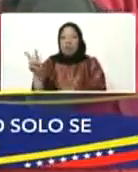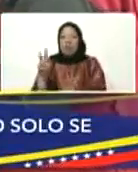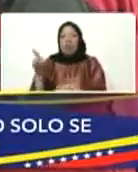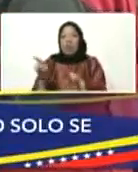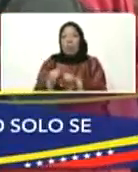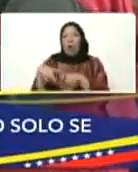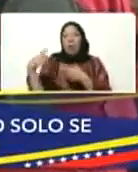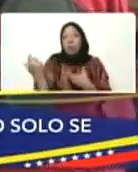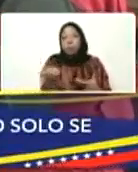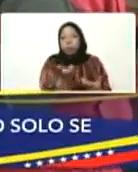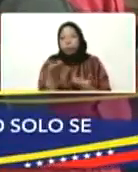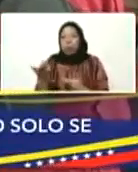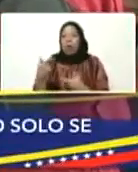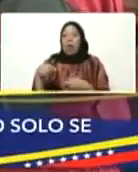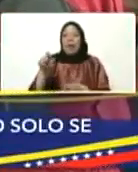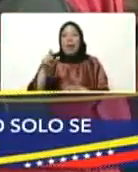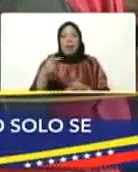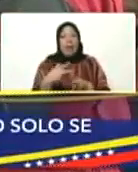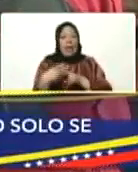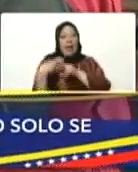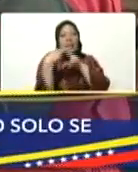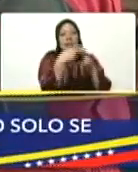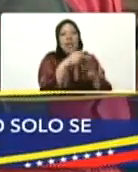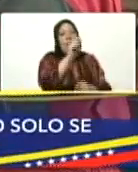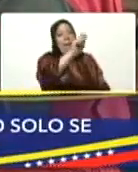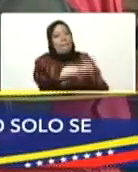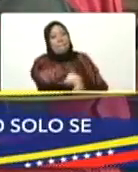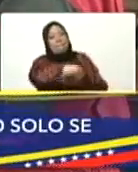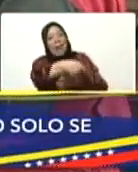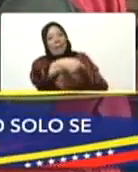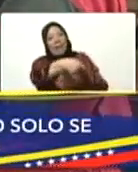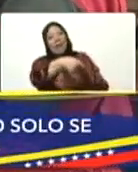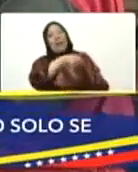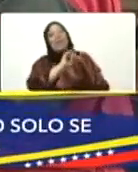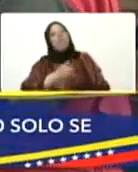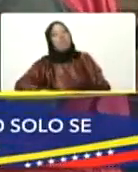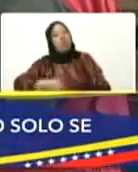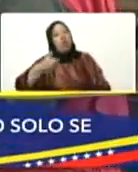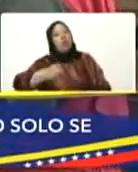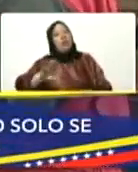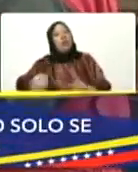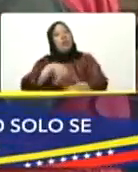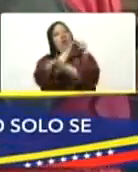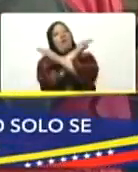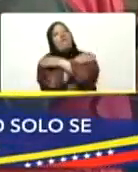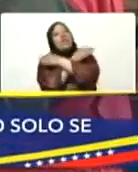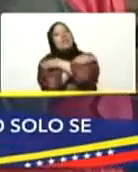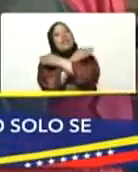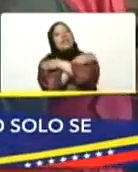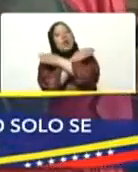ustedes y recuerden todos los días de dónde venimos y hacia dónde vamos. Felicidades.